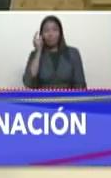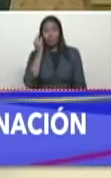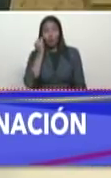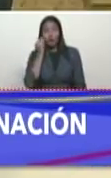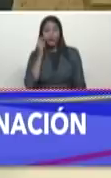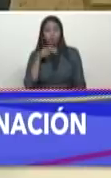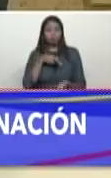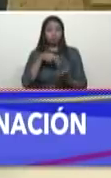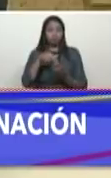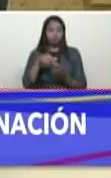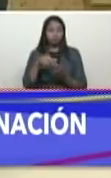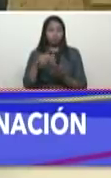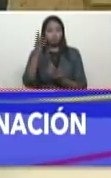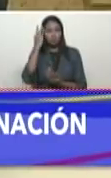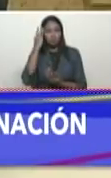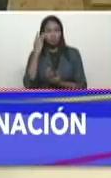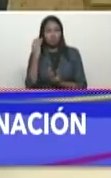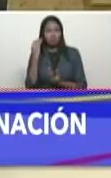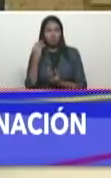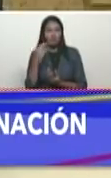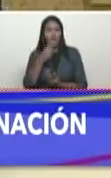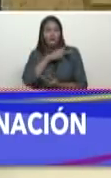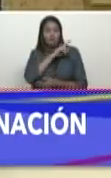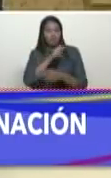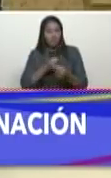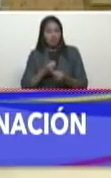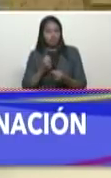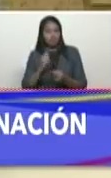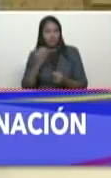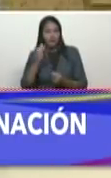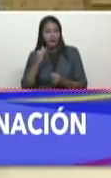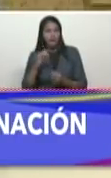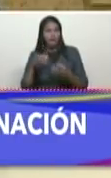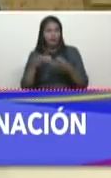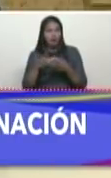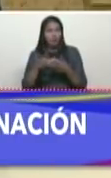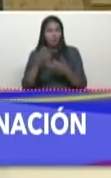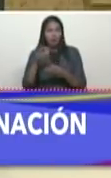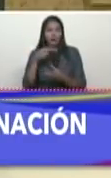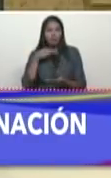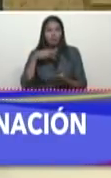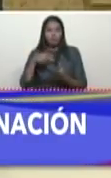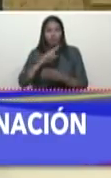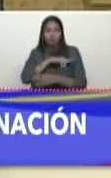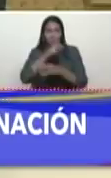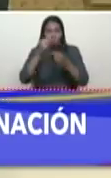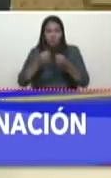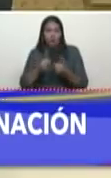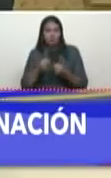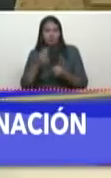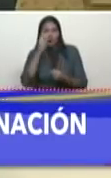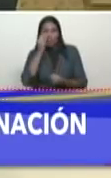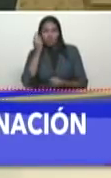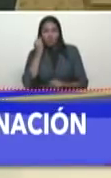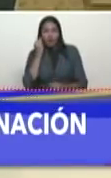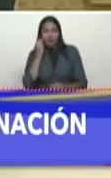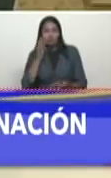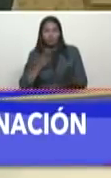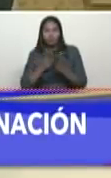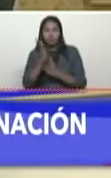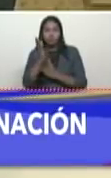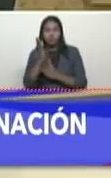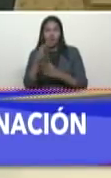pie el poder que tenemos le pertenece a ese hombre esa mujer de a pie y nuestra lealtad